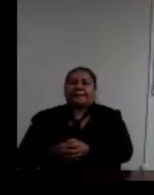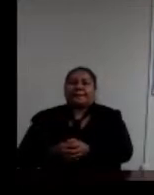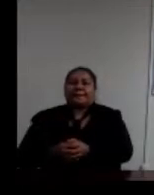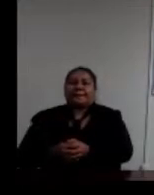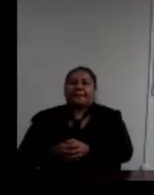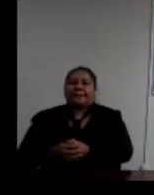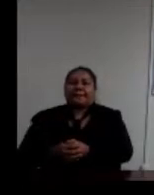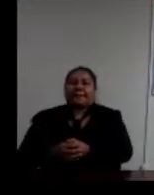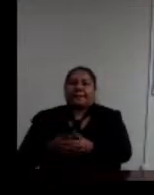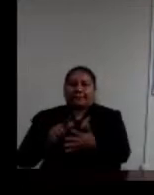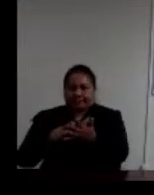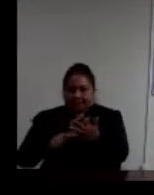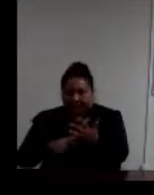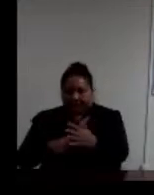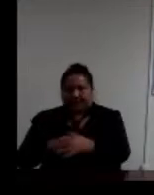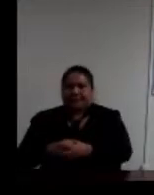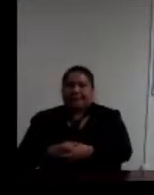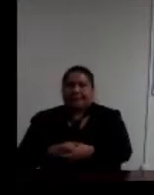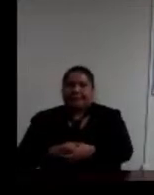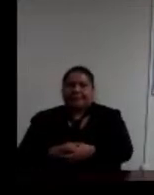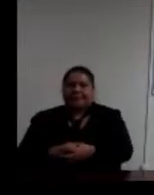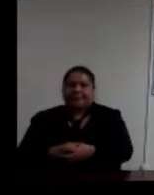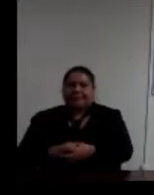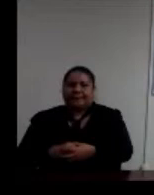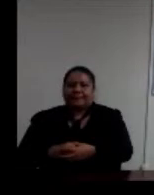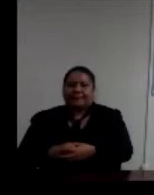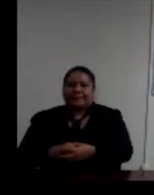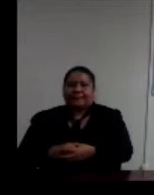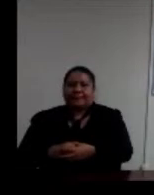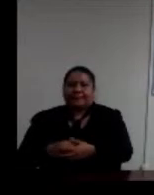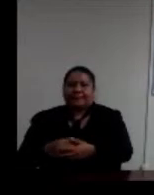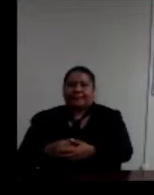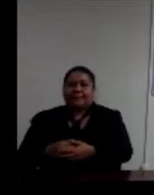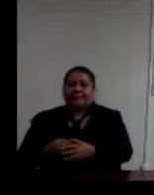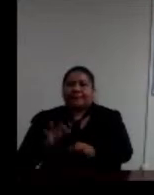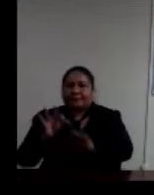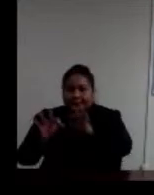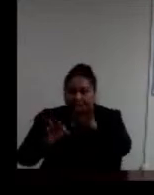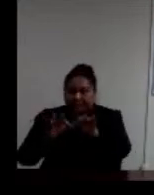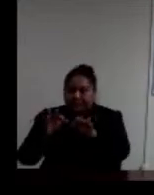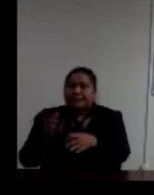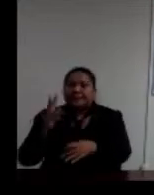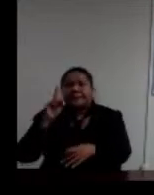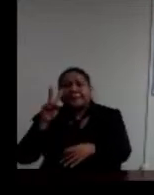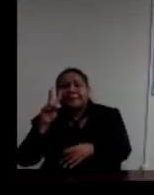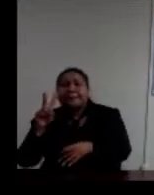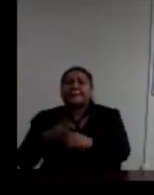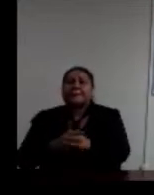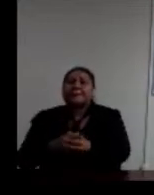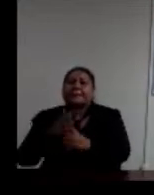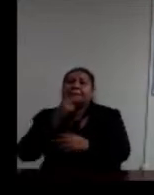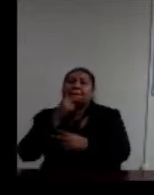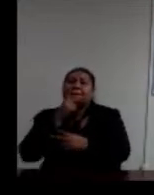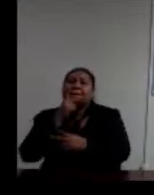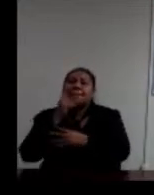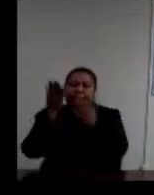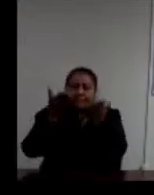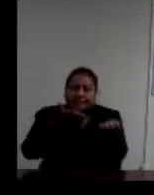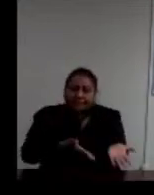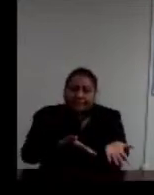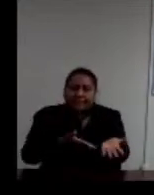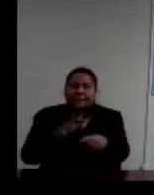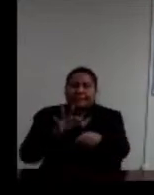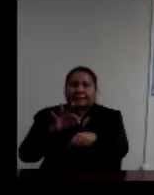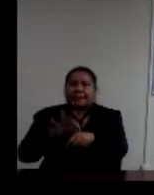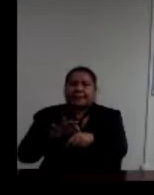áreas principalmente. En la cuestión de la hiperactividad, los papás cuando llegan con nosotros a la consulta dicen es que